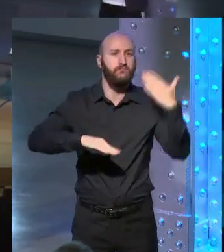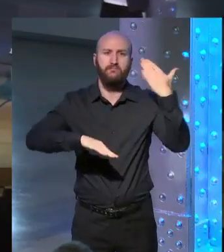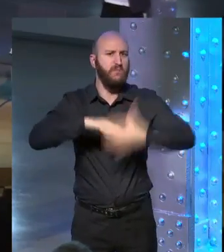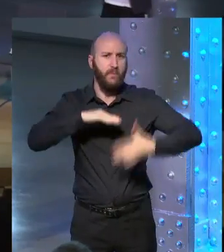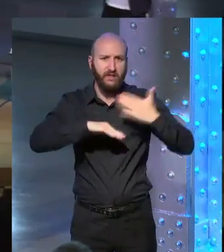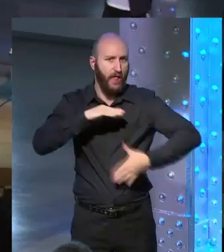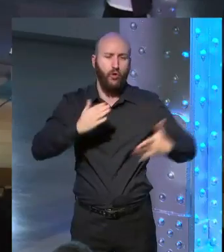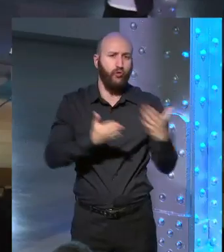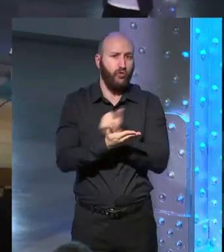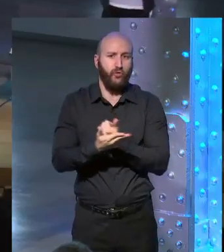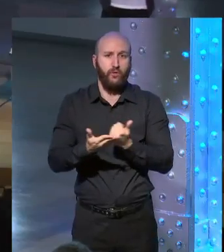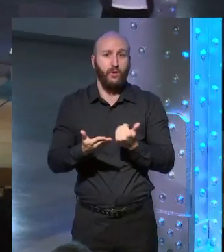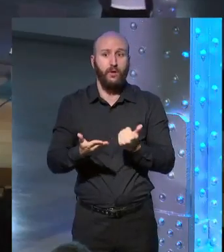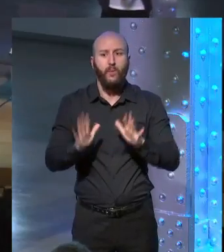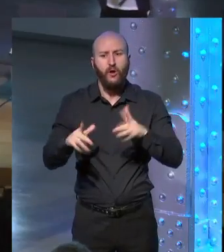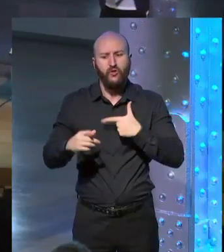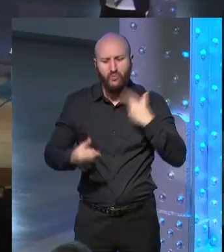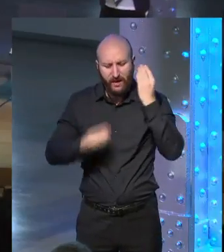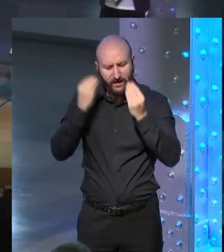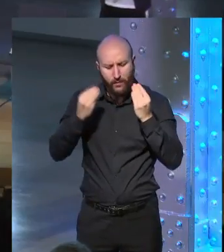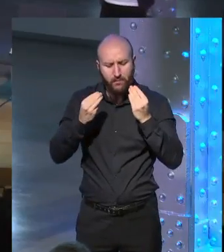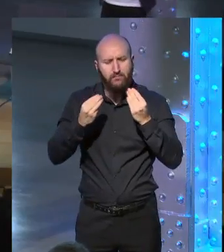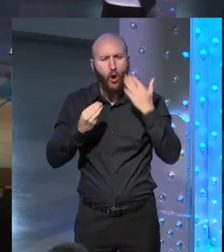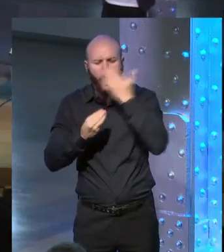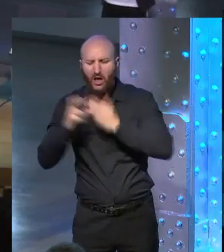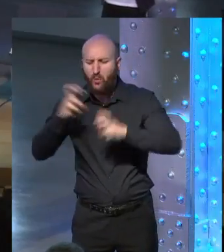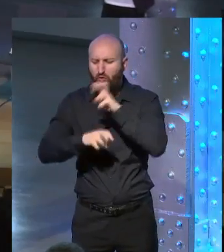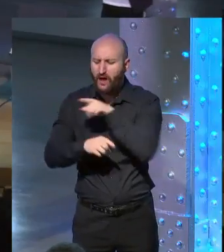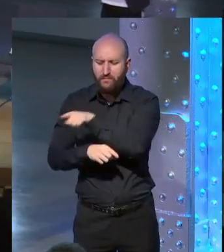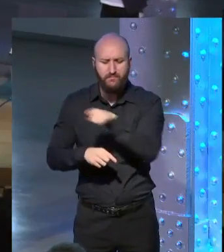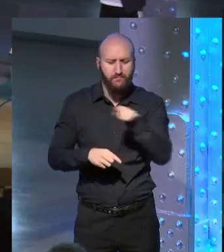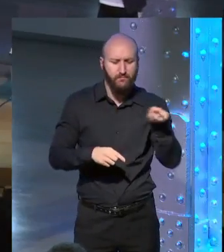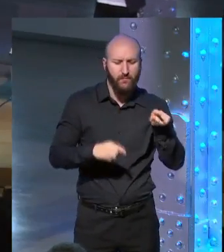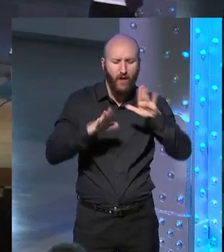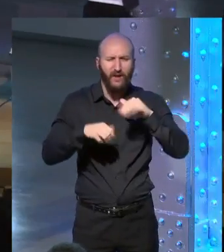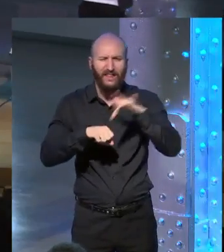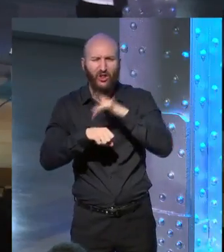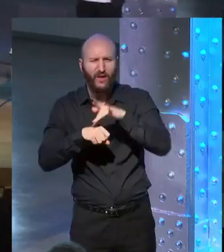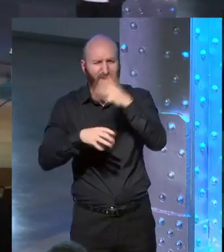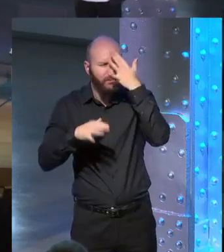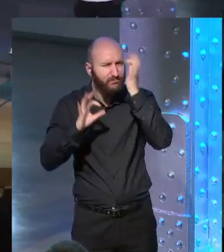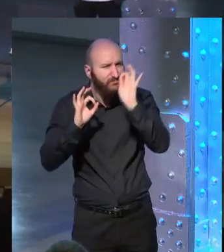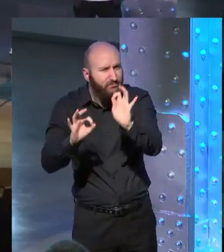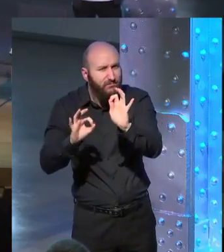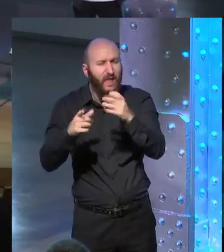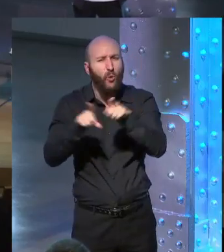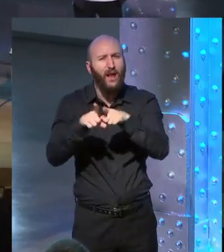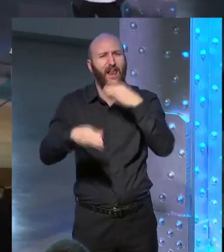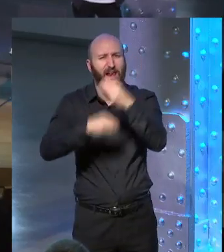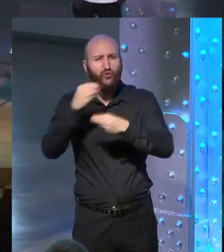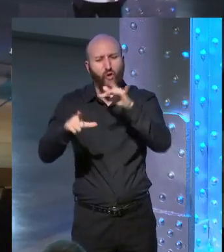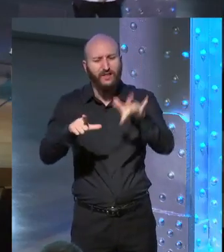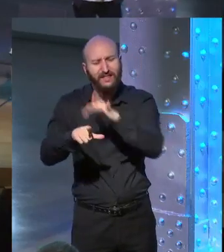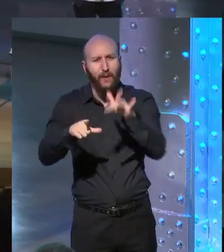horas. Yo me preguntaba, cuando buscaba colegio para mi hija, si esto realmente tenía sentido, si tenía sentido limitar el uso de